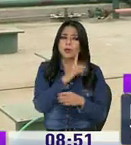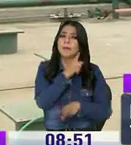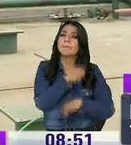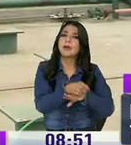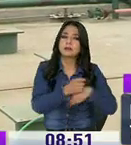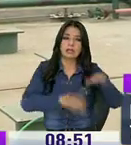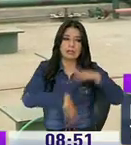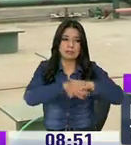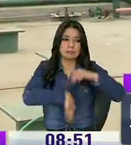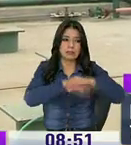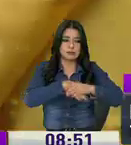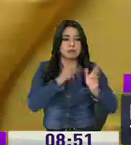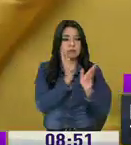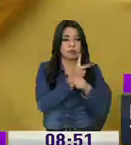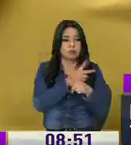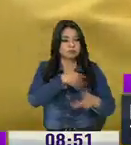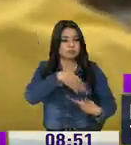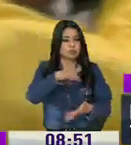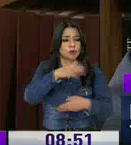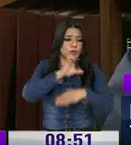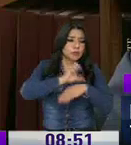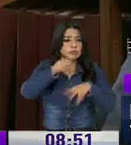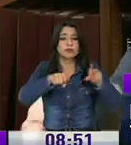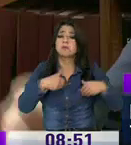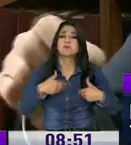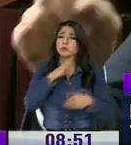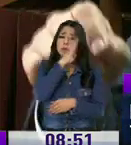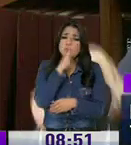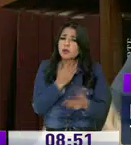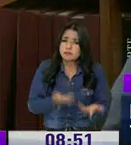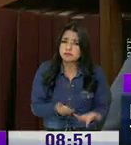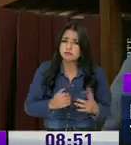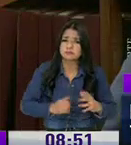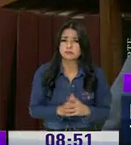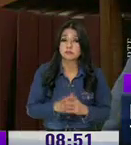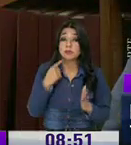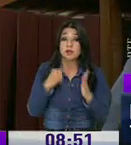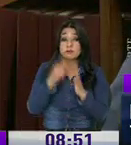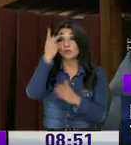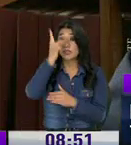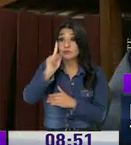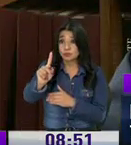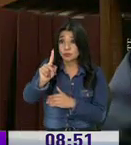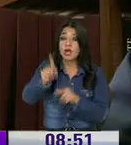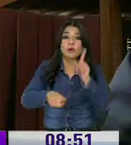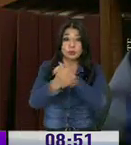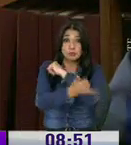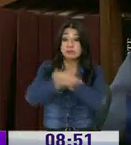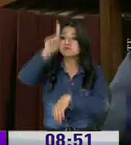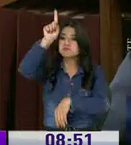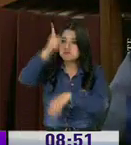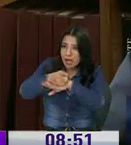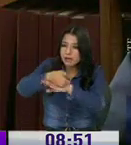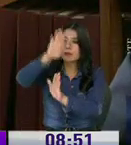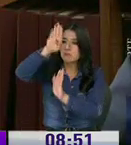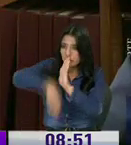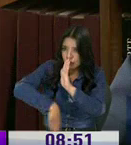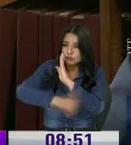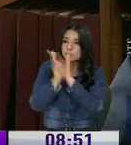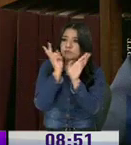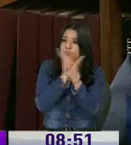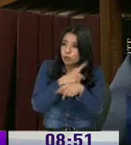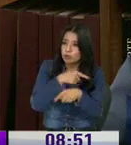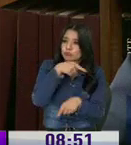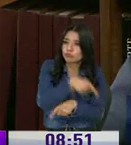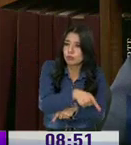la cantidad de barriles de crudo a producir el país. Aún en las resoluciones de reducción de la producción, hay excepciones.